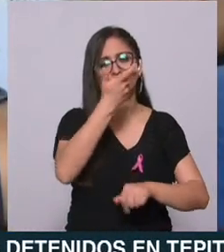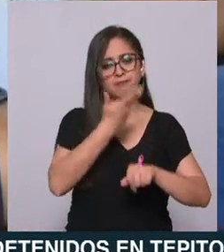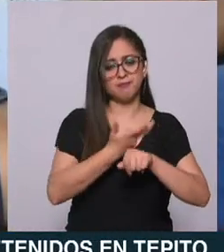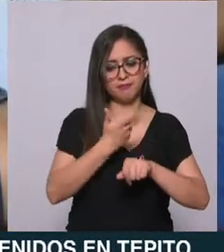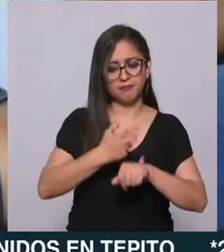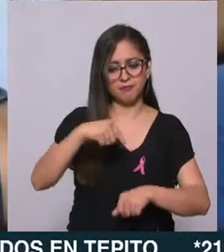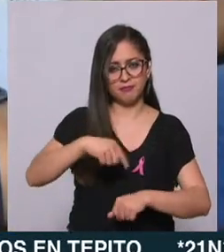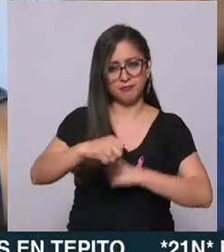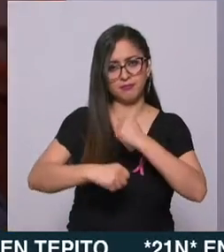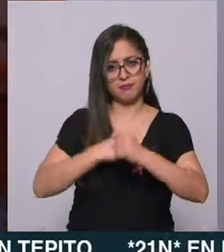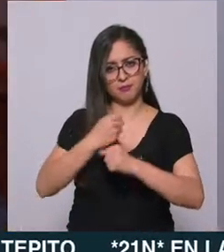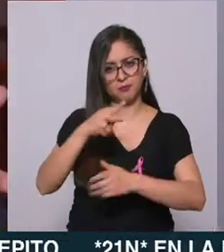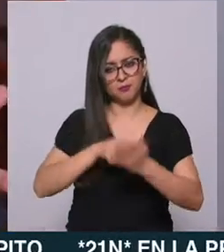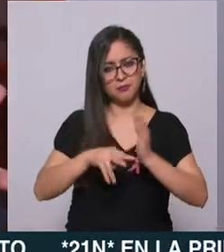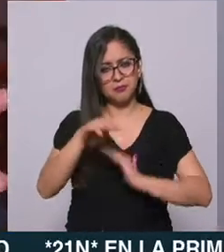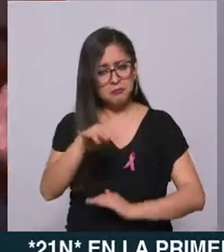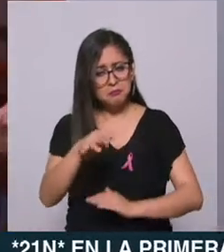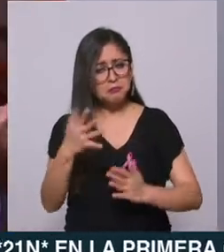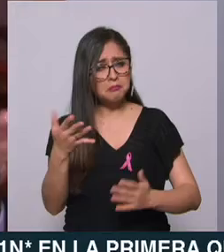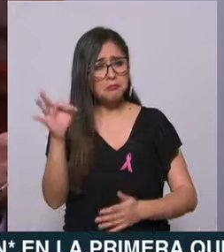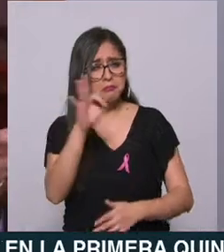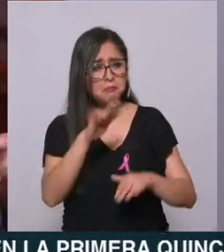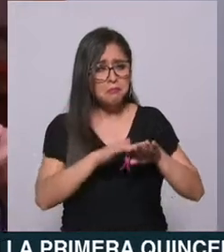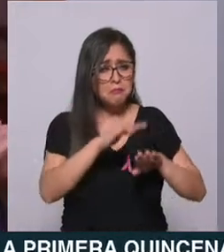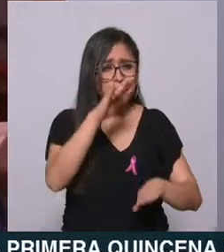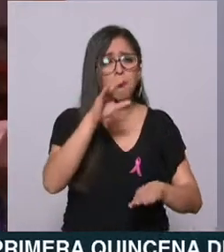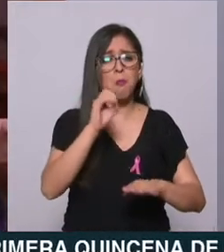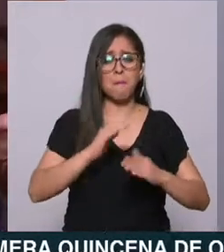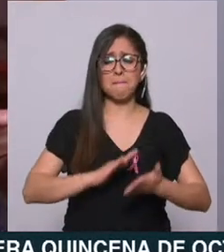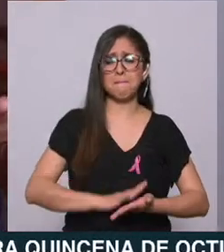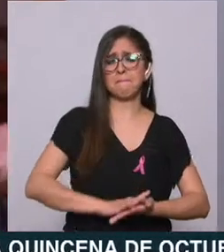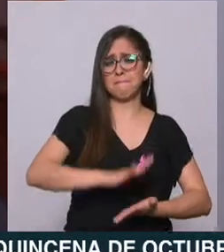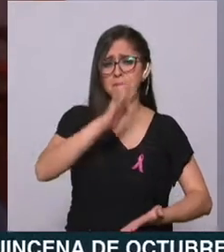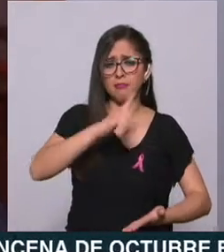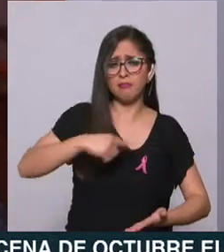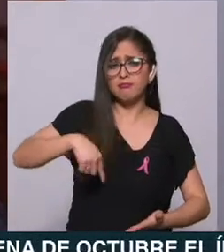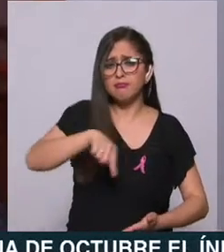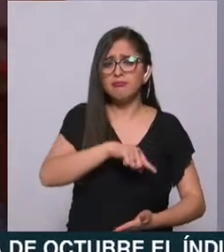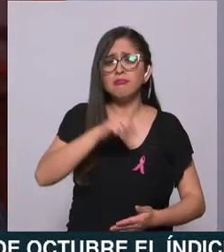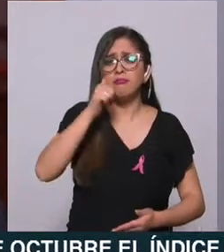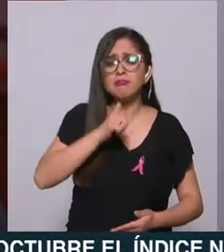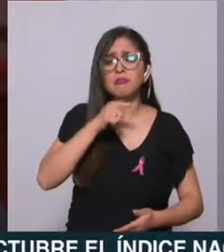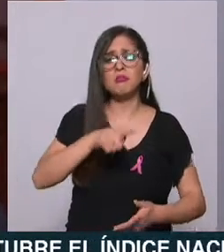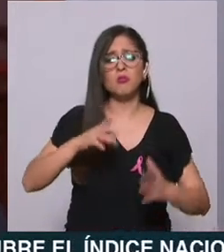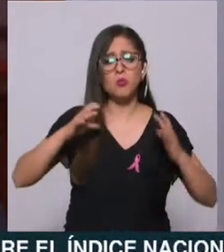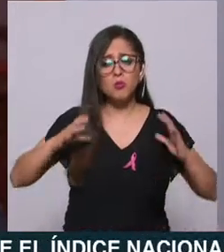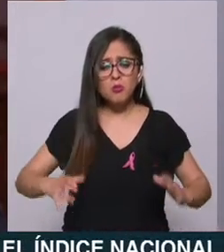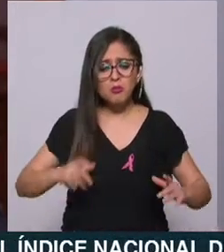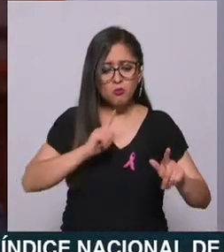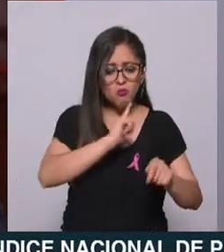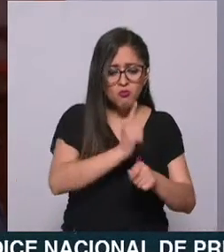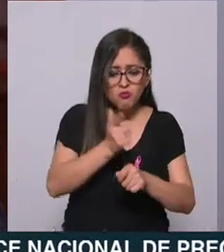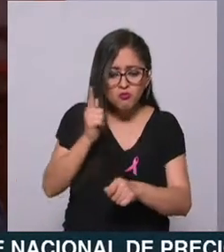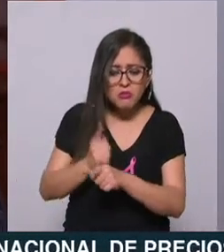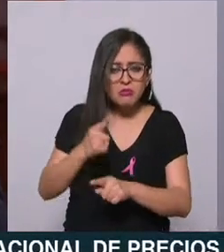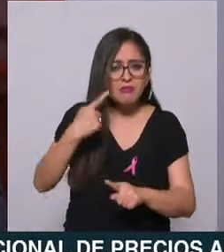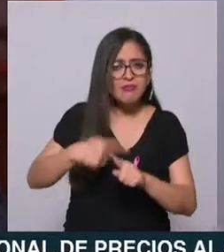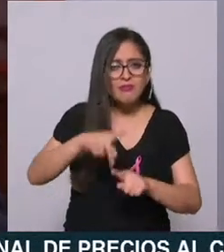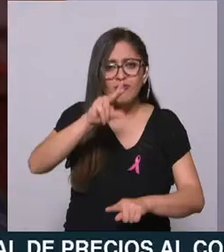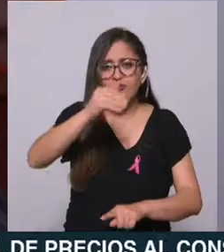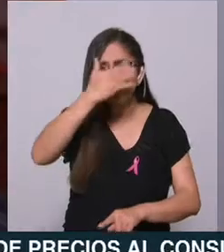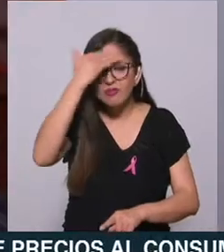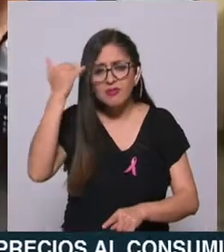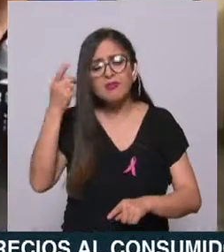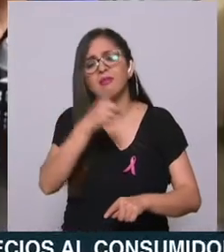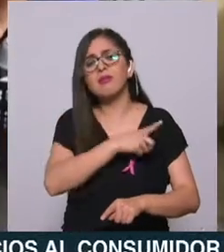año. Puede ser que sean más, puede ser que sean muchos más, porque muchas veces los cuerpos no son identificados, se tienen que hacer